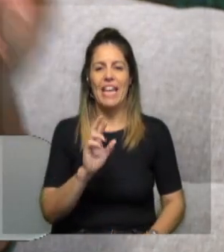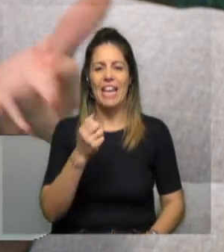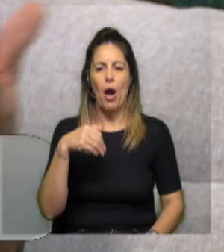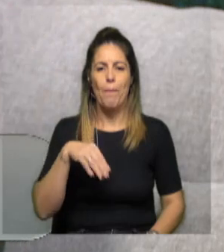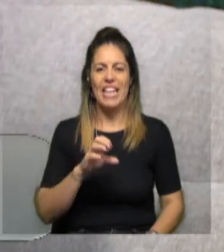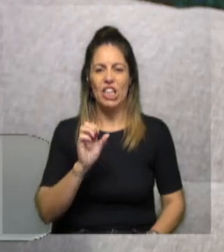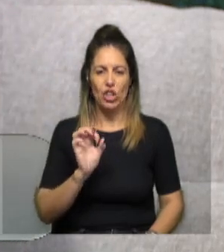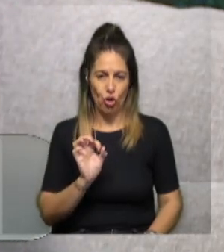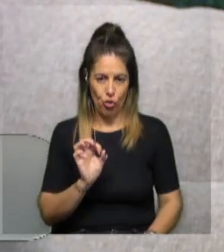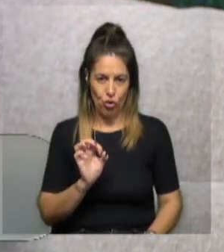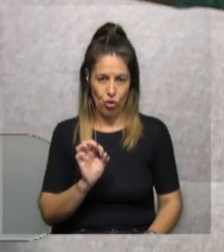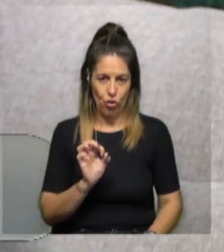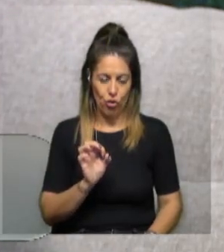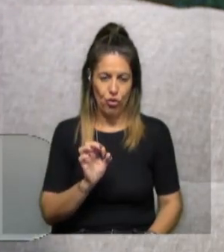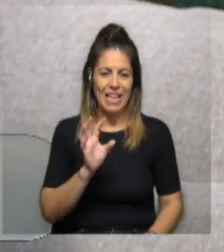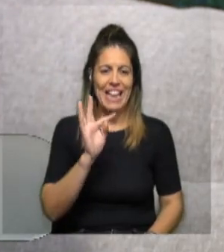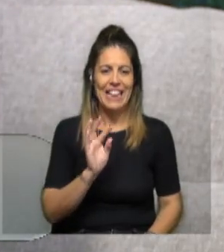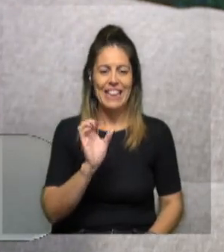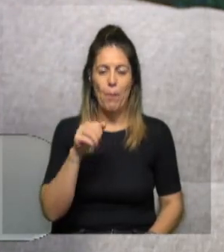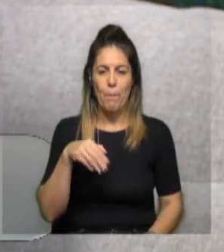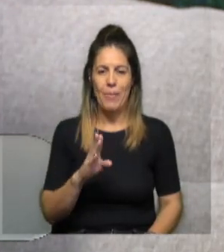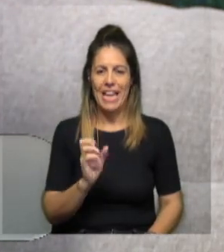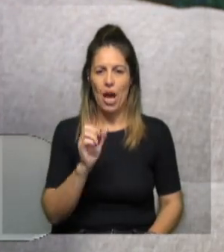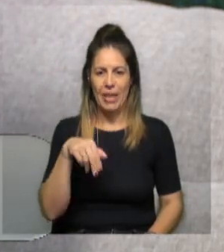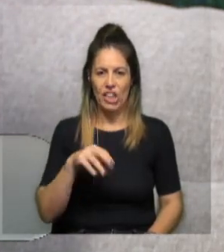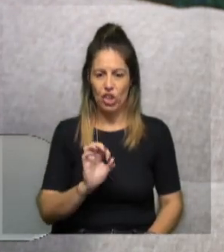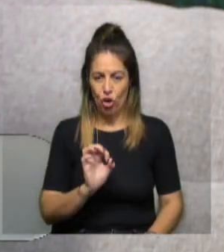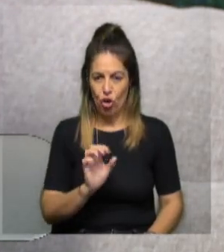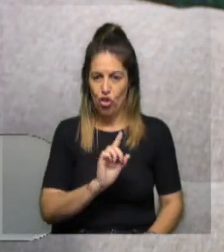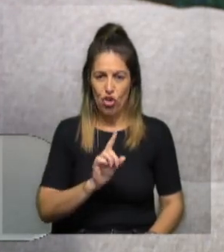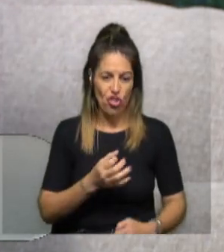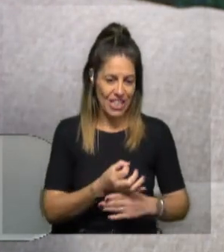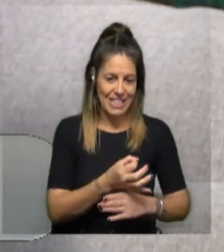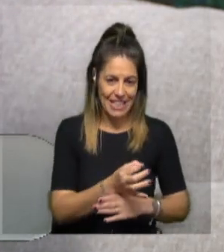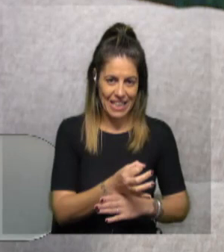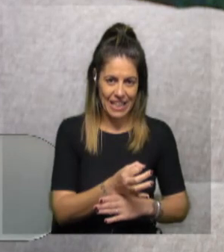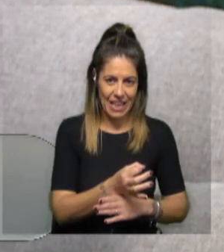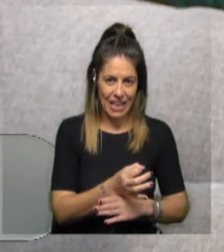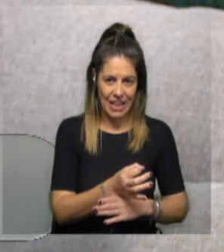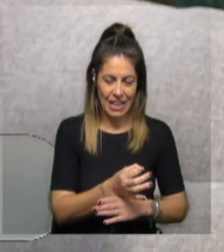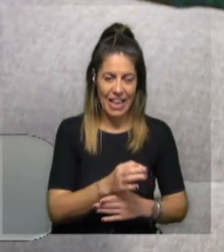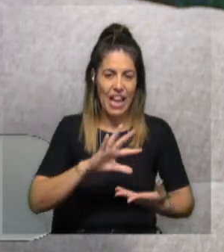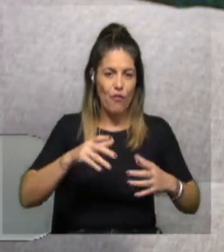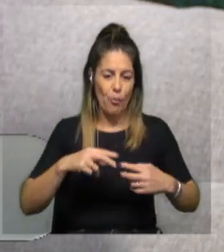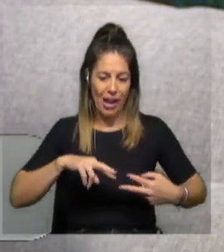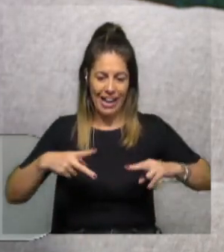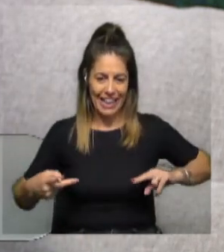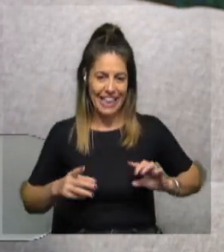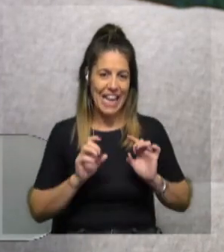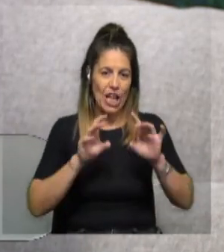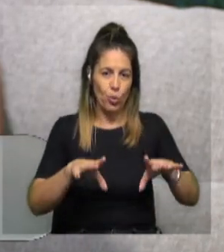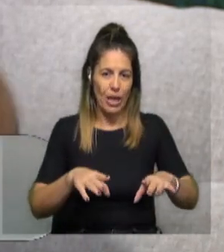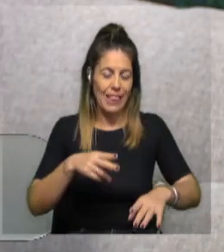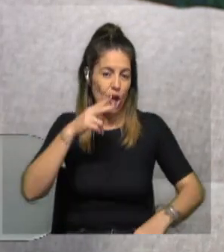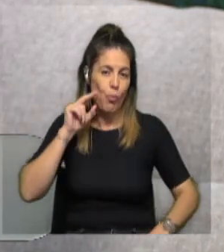Por lo pronto, si el temperamento no se educa y es la razón por la cual genéticamente uno se comporta, uno no se explicaría por qué